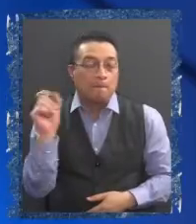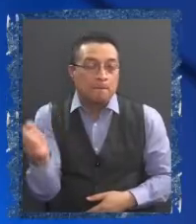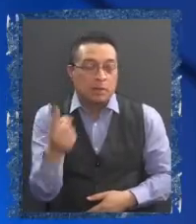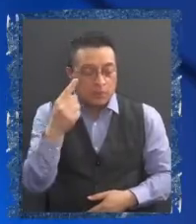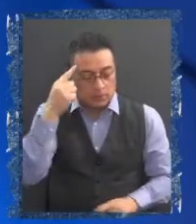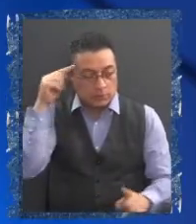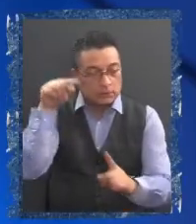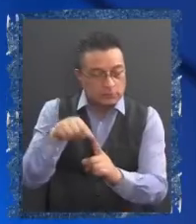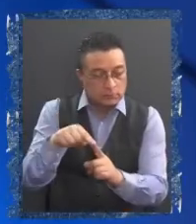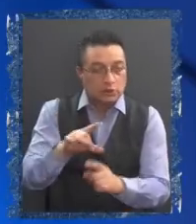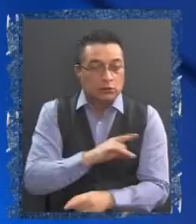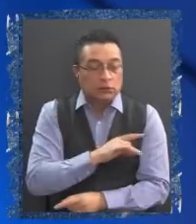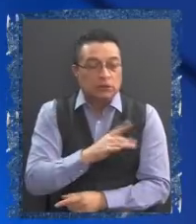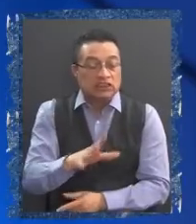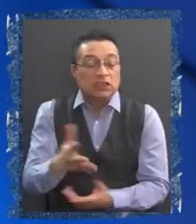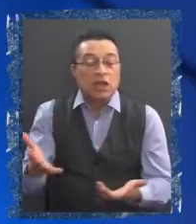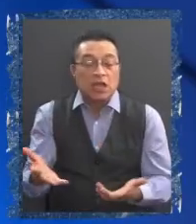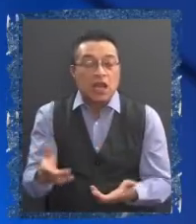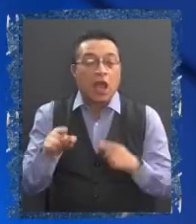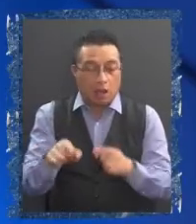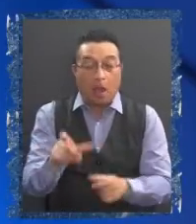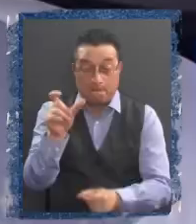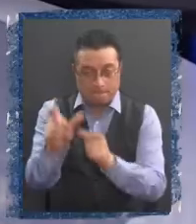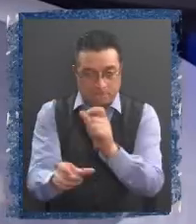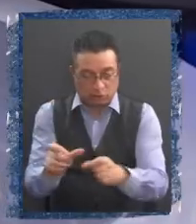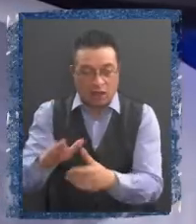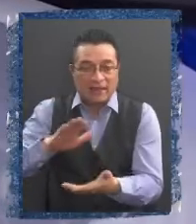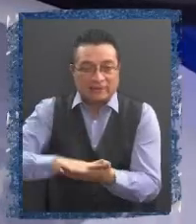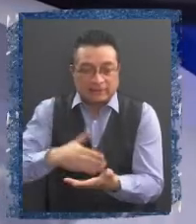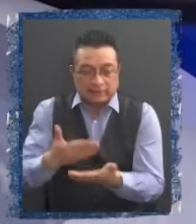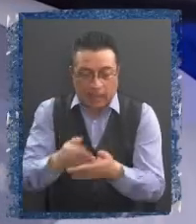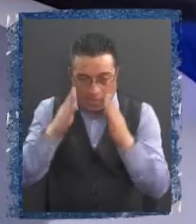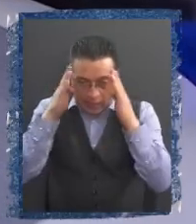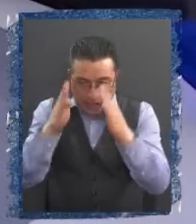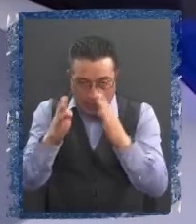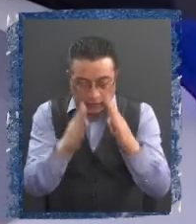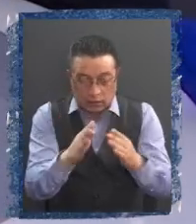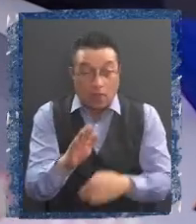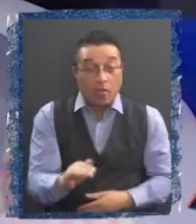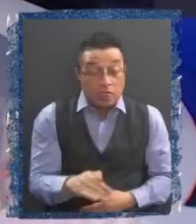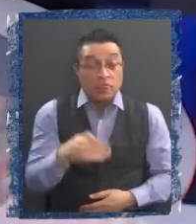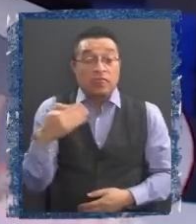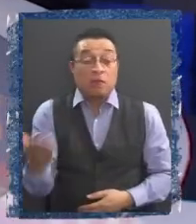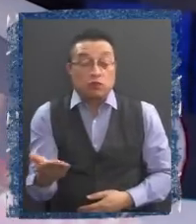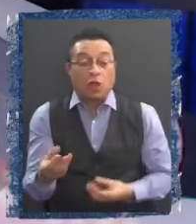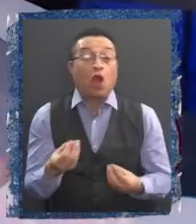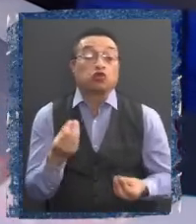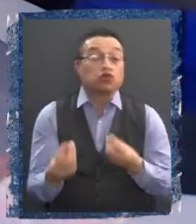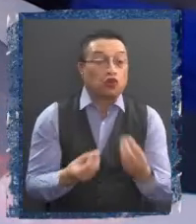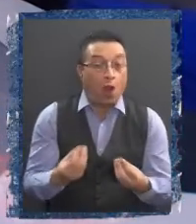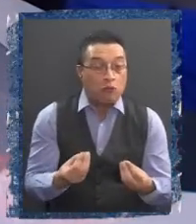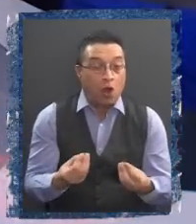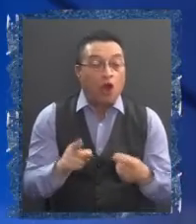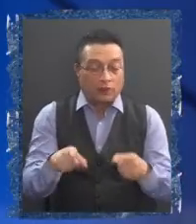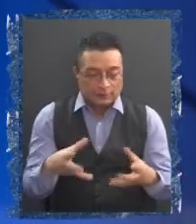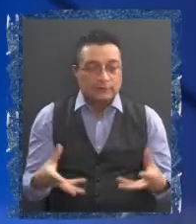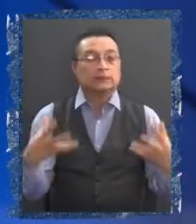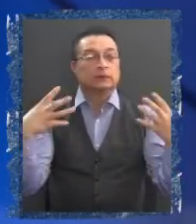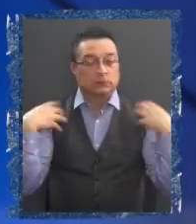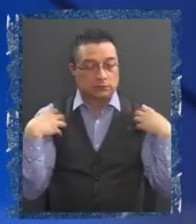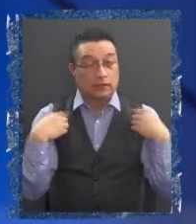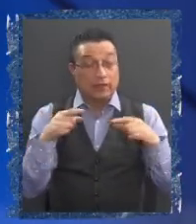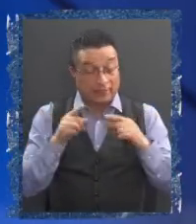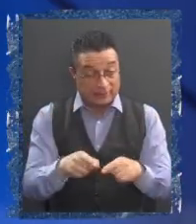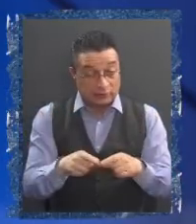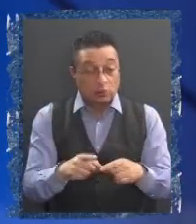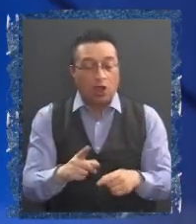El mantener a sus personas sanas. Luego viene el cómo, entonces nosotros nos hacemos cargo que a pesar de eso